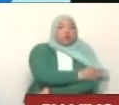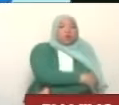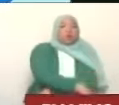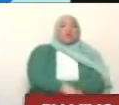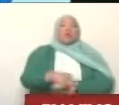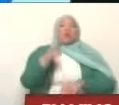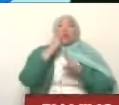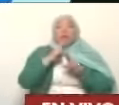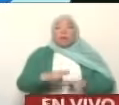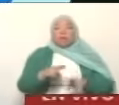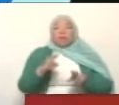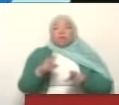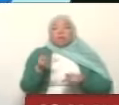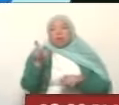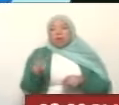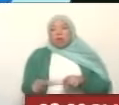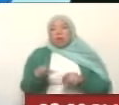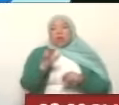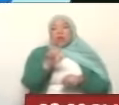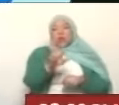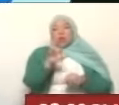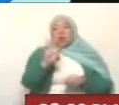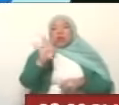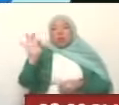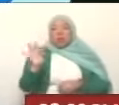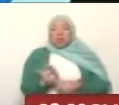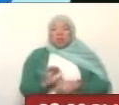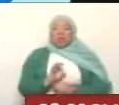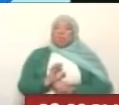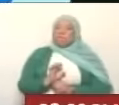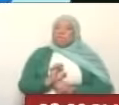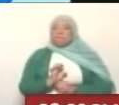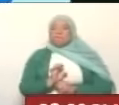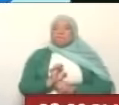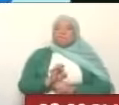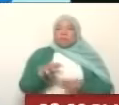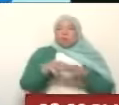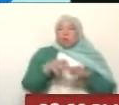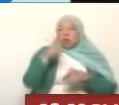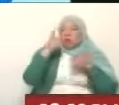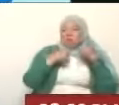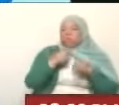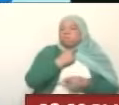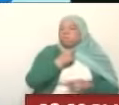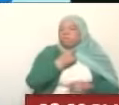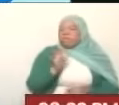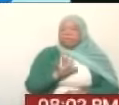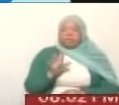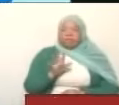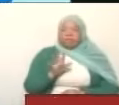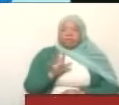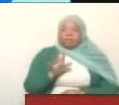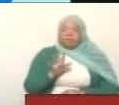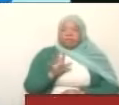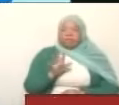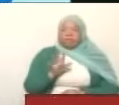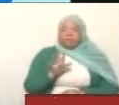responde, y los NINI representan un 34% de los encuestados, presidente. Ahí tiene.